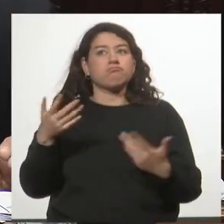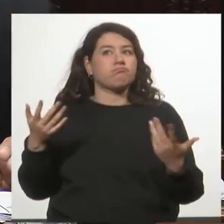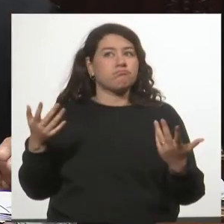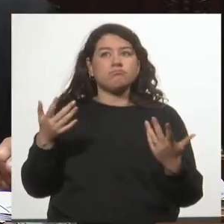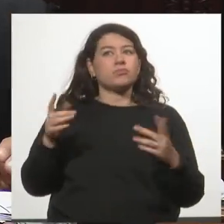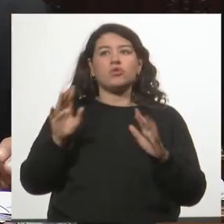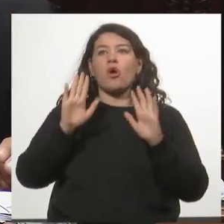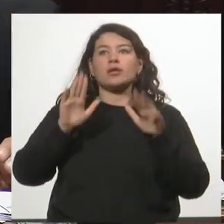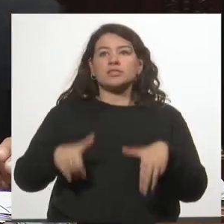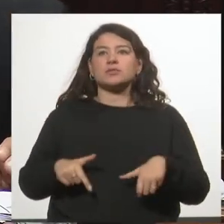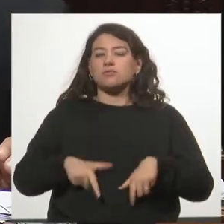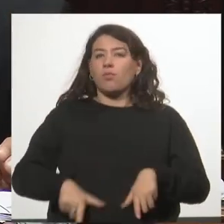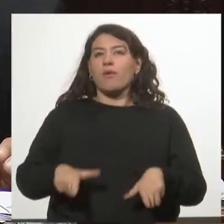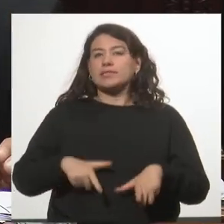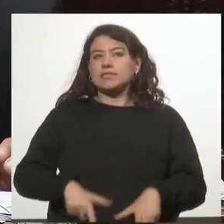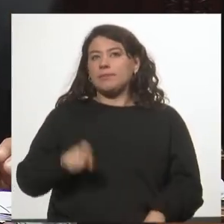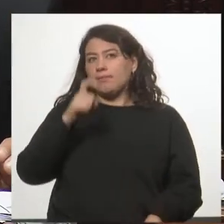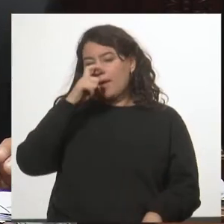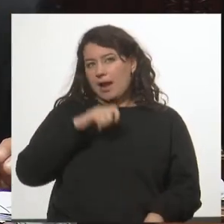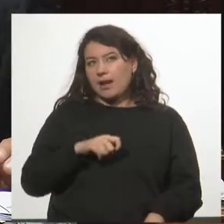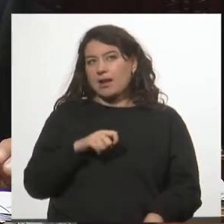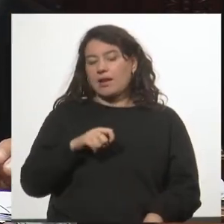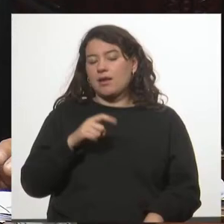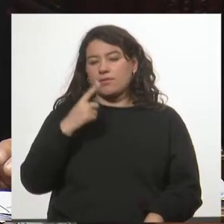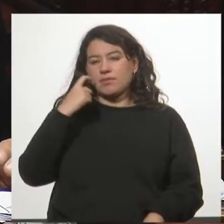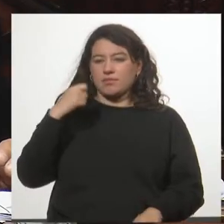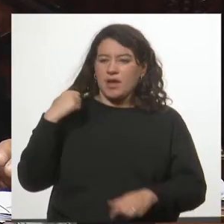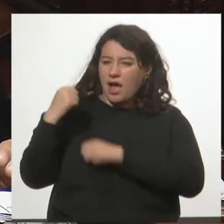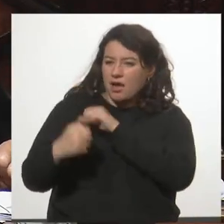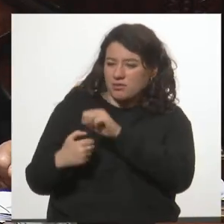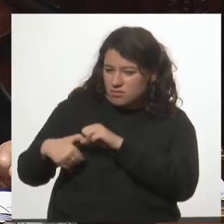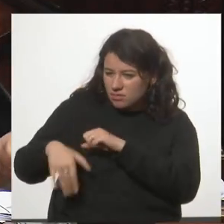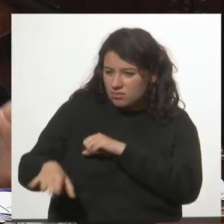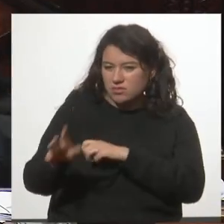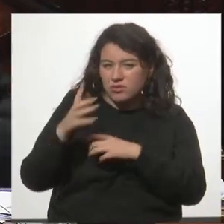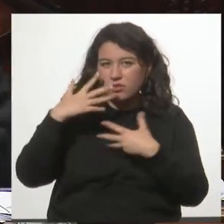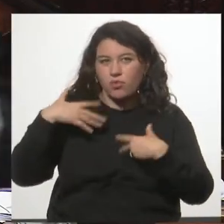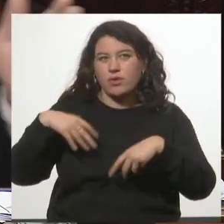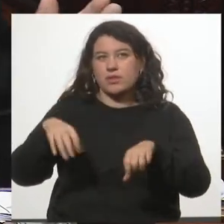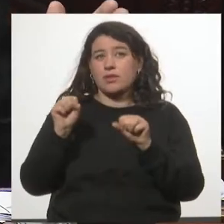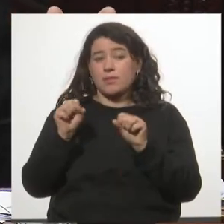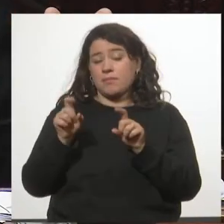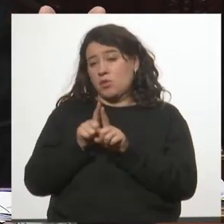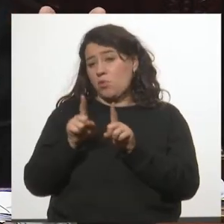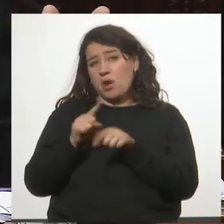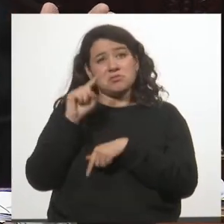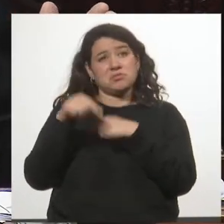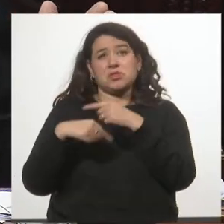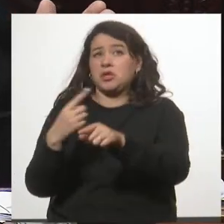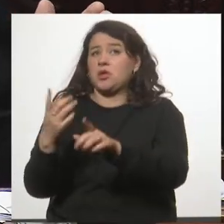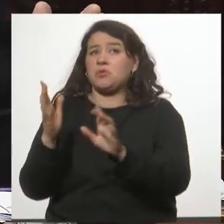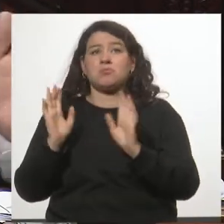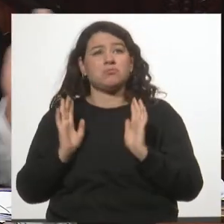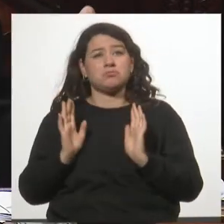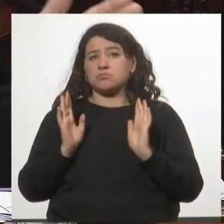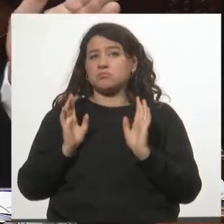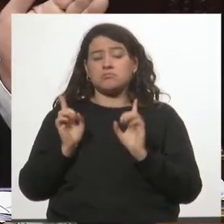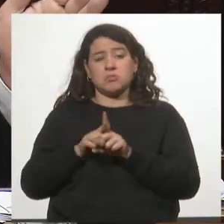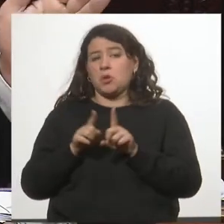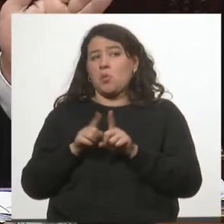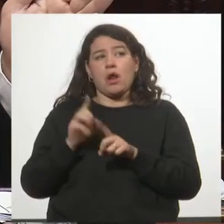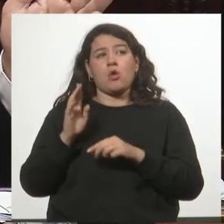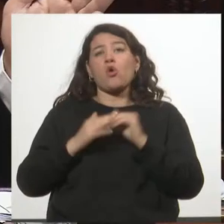era municipal como se vio años después pero igual siguieron para adelante igual